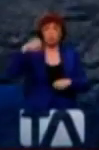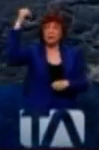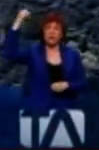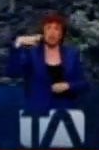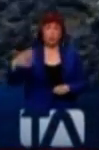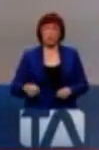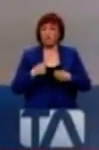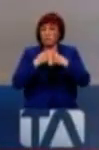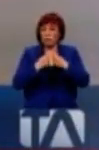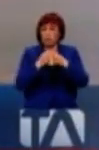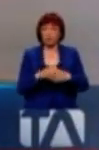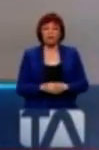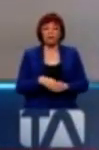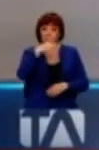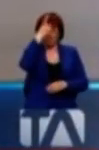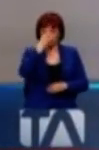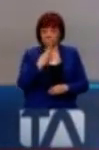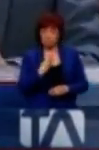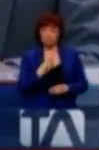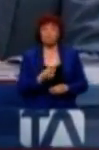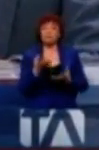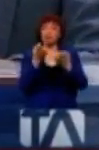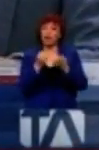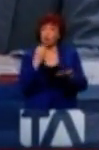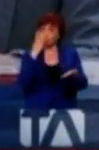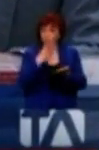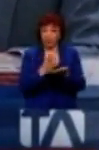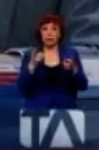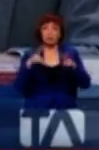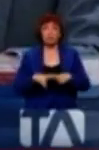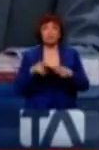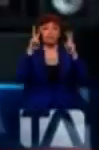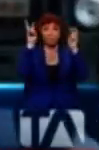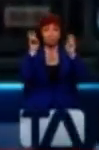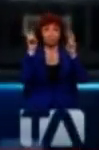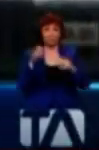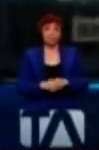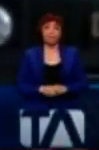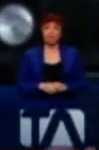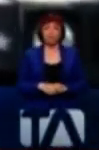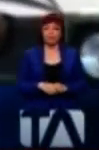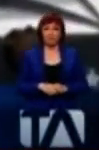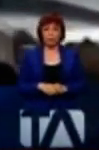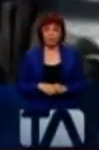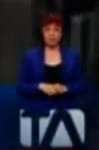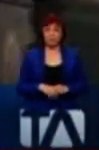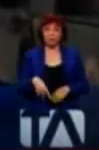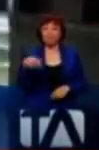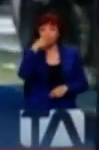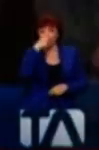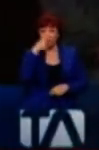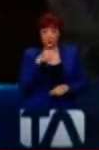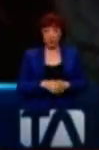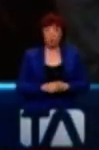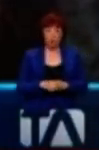se han tomado decisiones alrededor de la prevención del microtráfico, decisiones de impulsar los